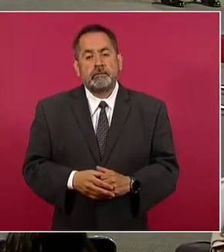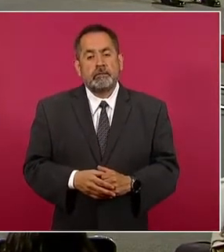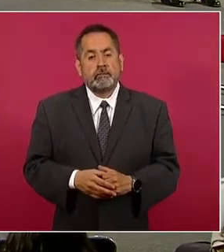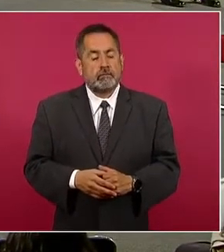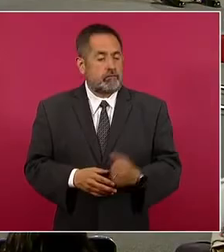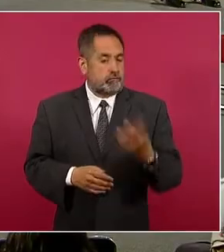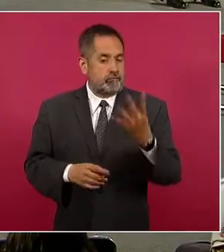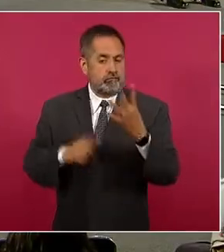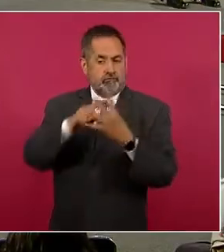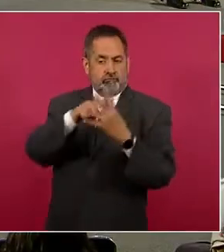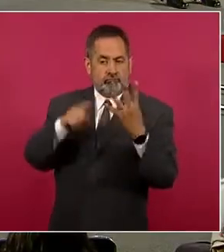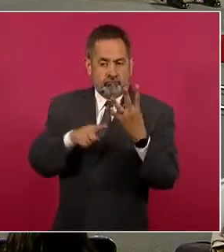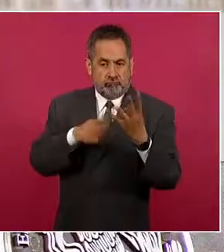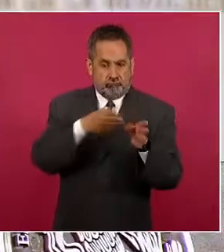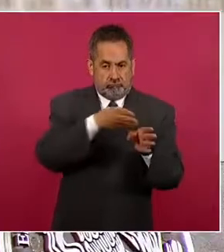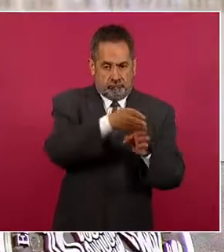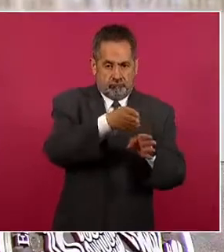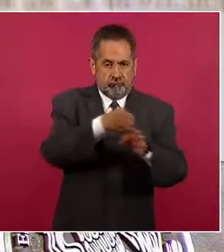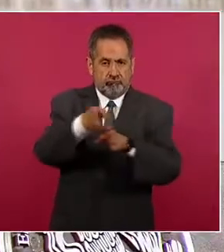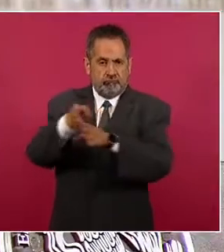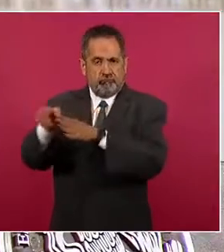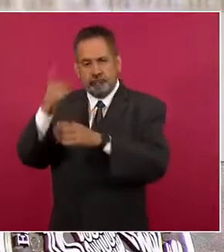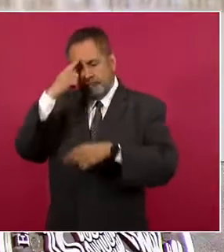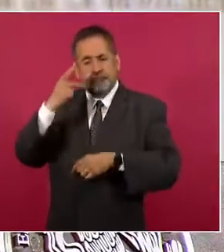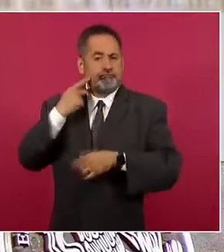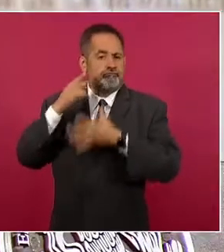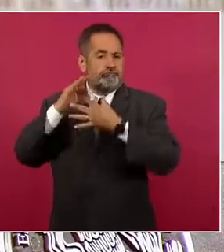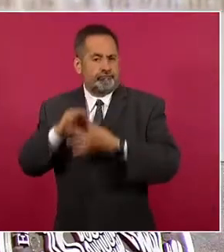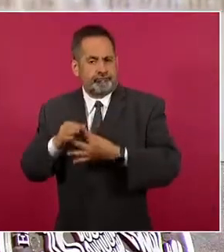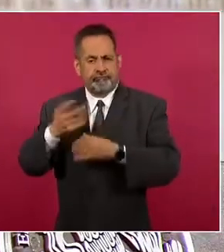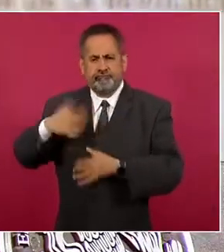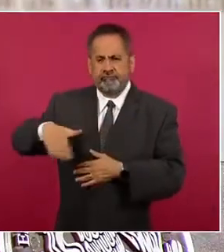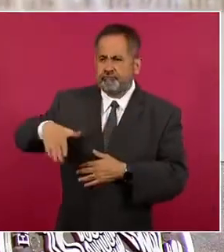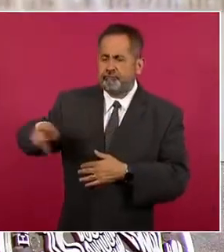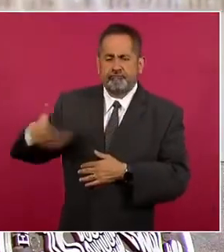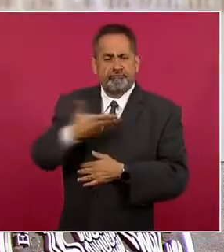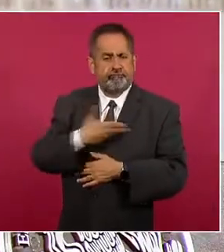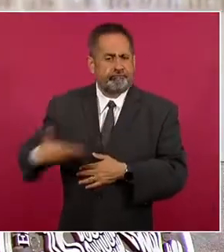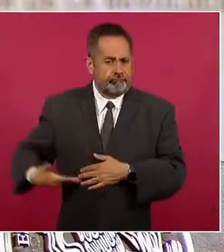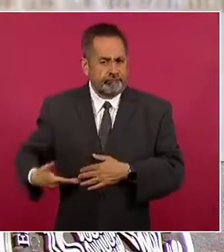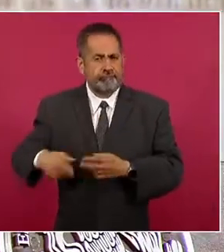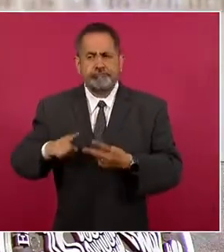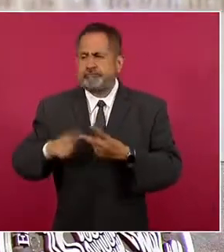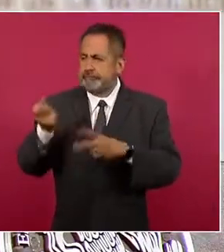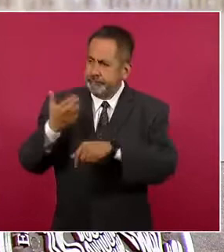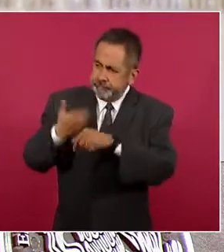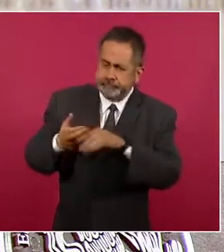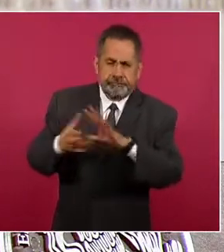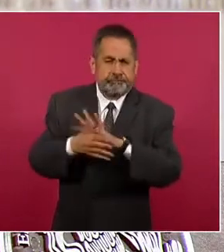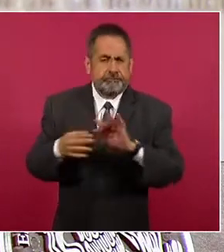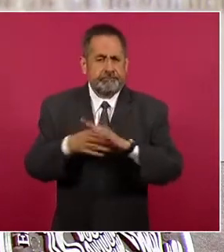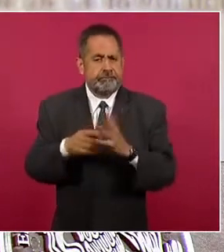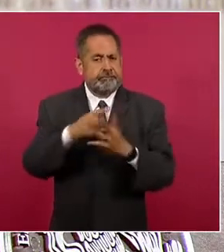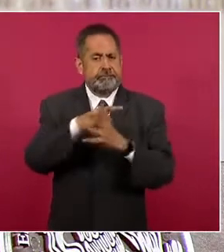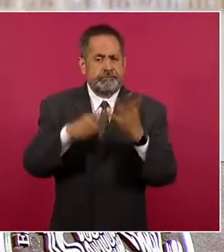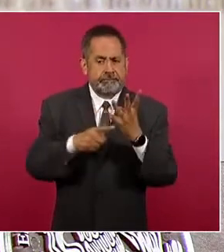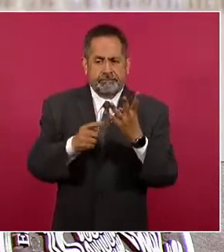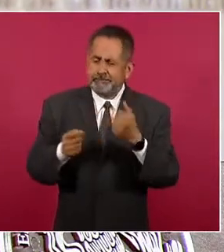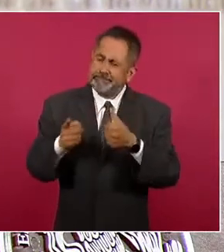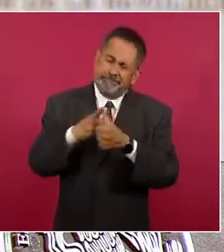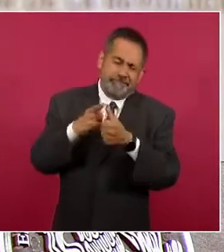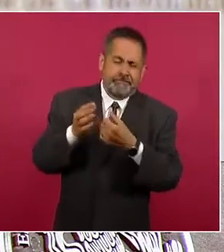ejes transversales en materia de política educativa, ya lo mencionó el señor presidente, la propia secretaria, las condiciones